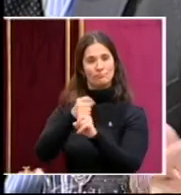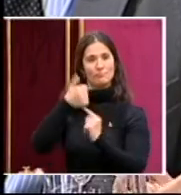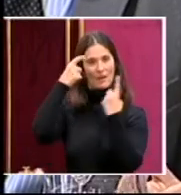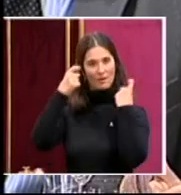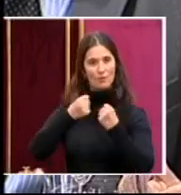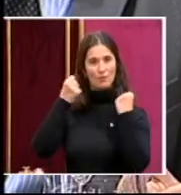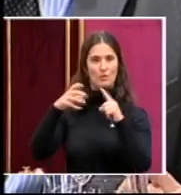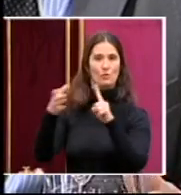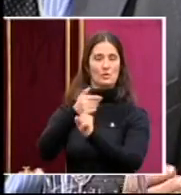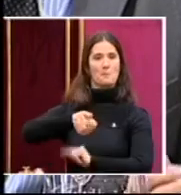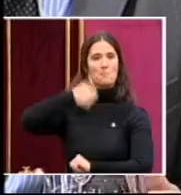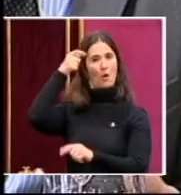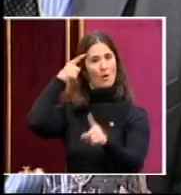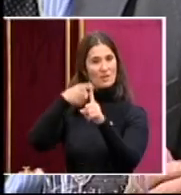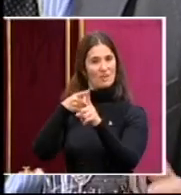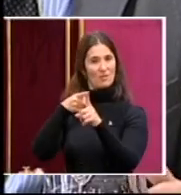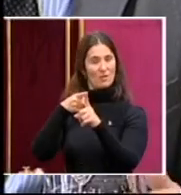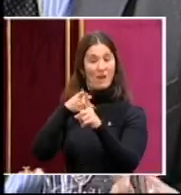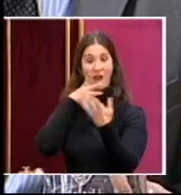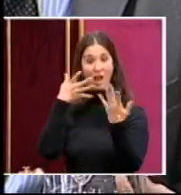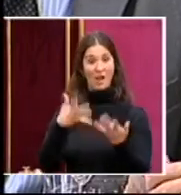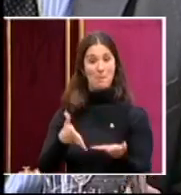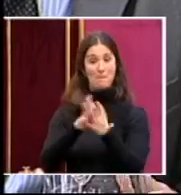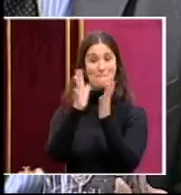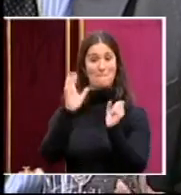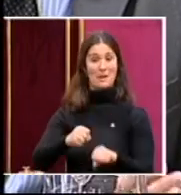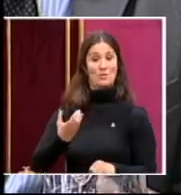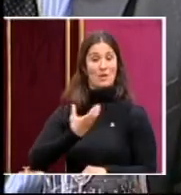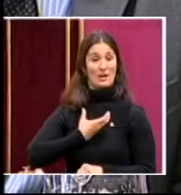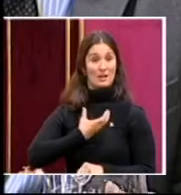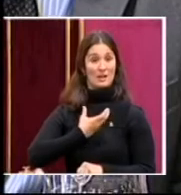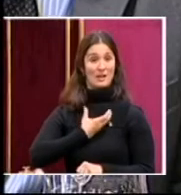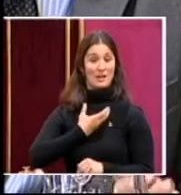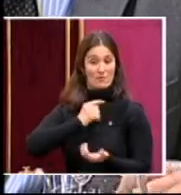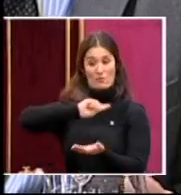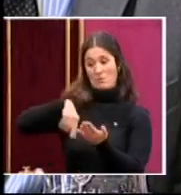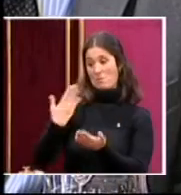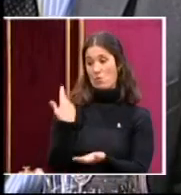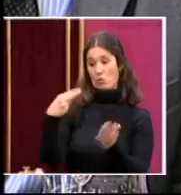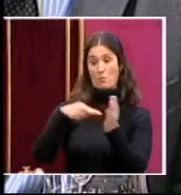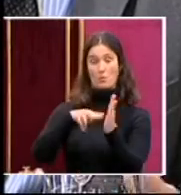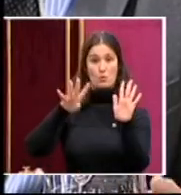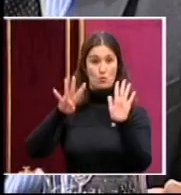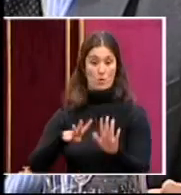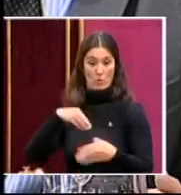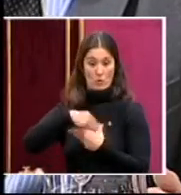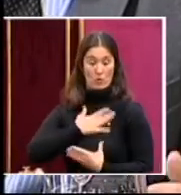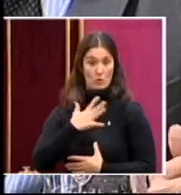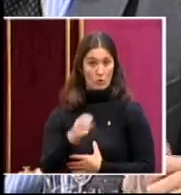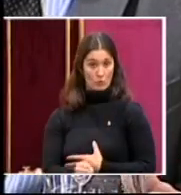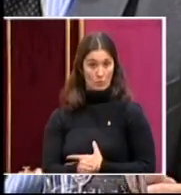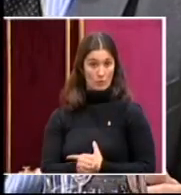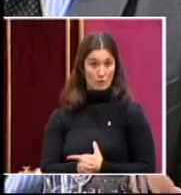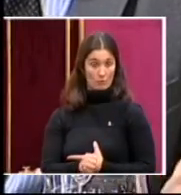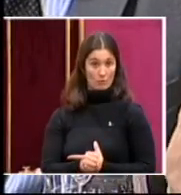conseguir mayores objetivos. Ahora mismo el pacto de alcaldes que se firmó en 2009 por parte de este ayuntamiento